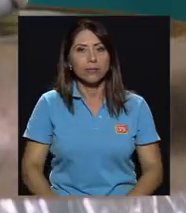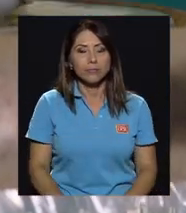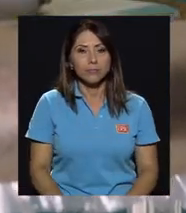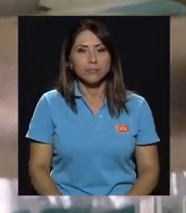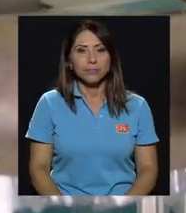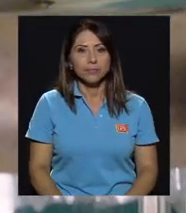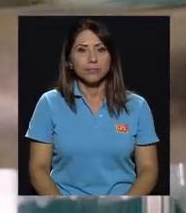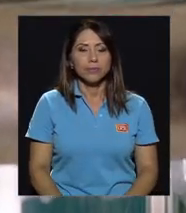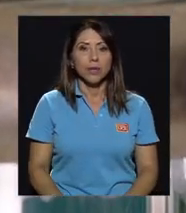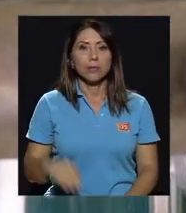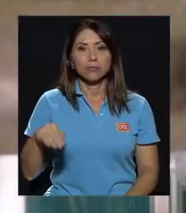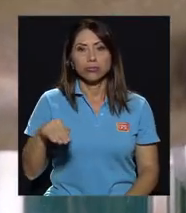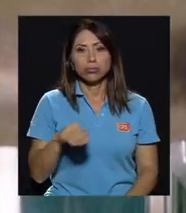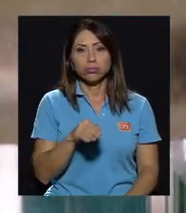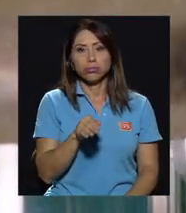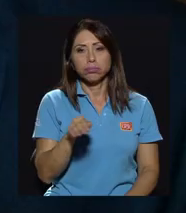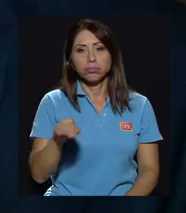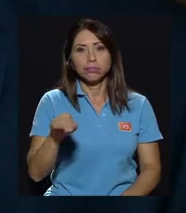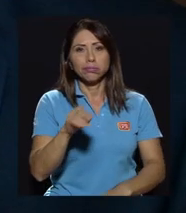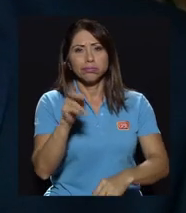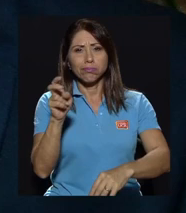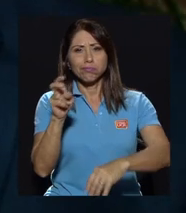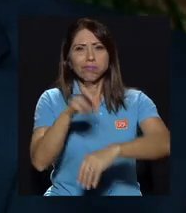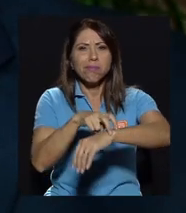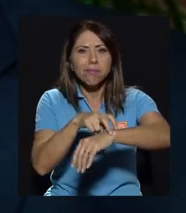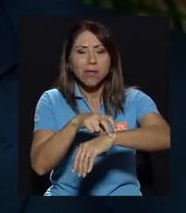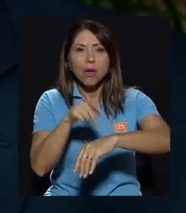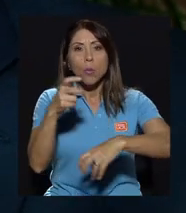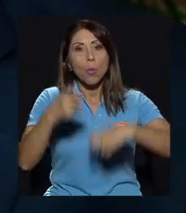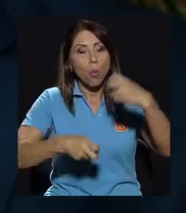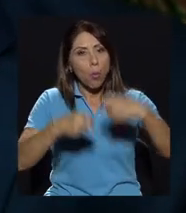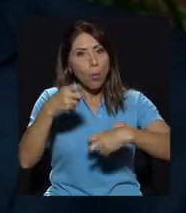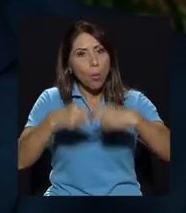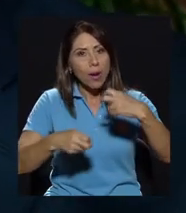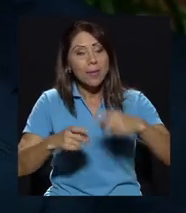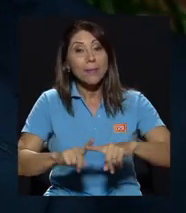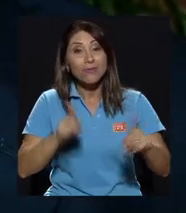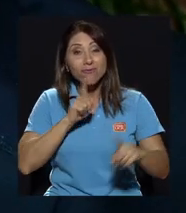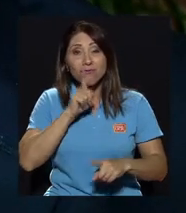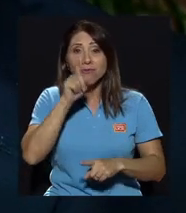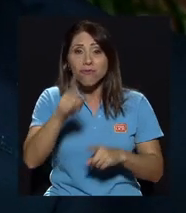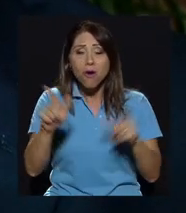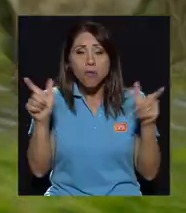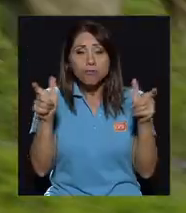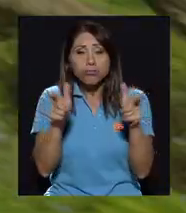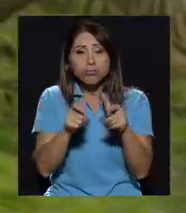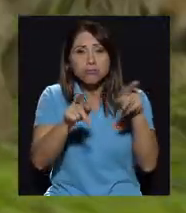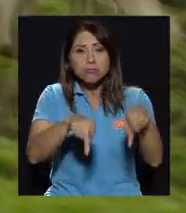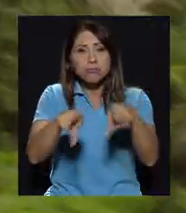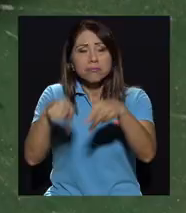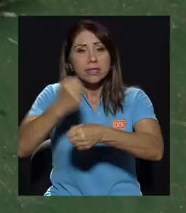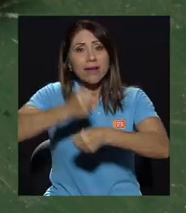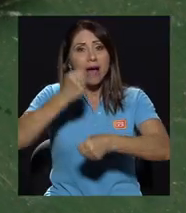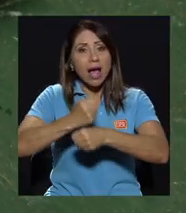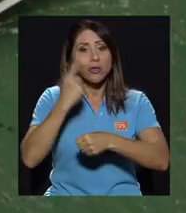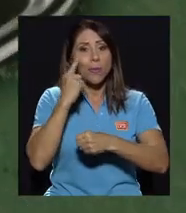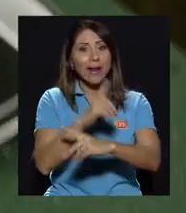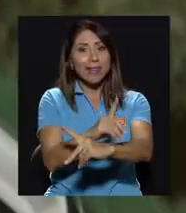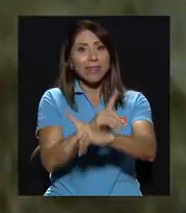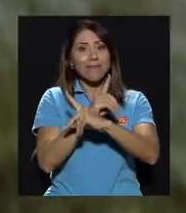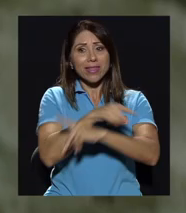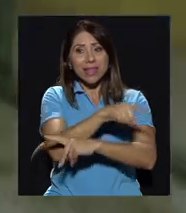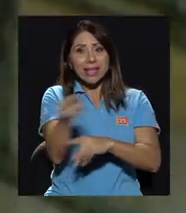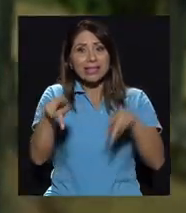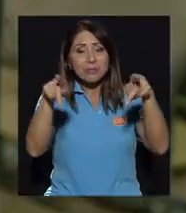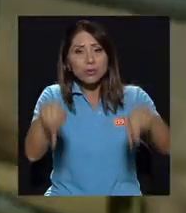snake para las mordeduras de serpientes son un gran problema pero hay muy poca gente trabajando en la defensa de las víctimas